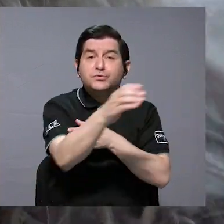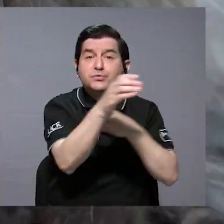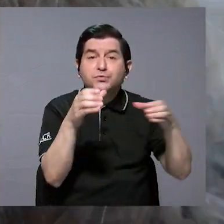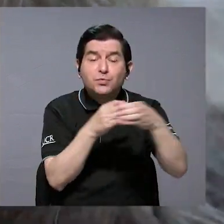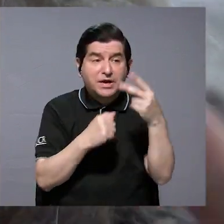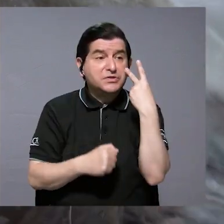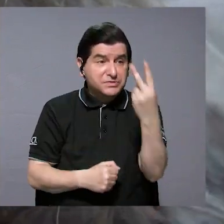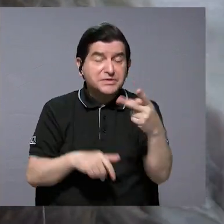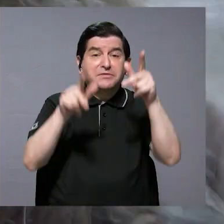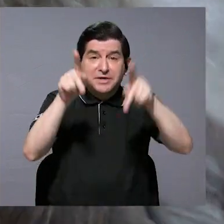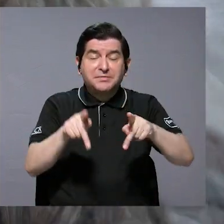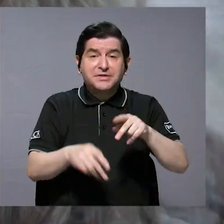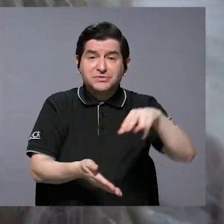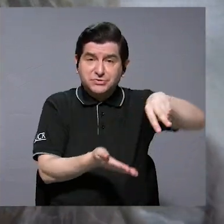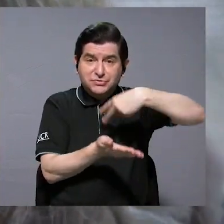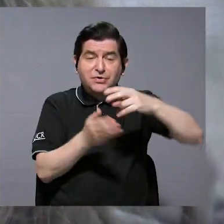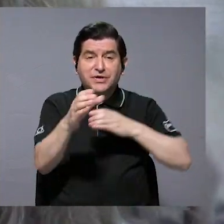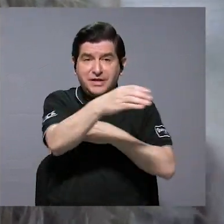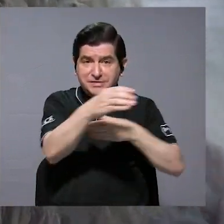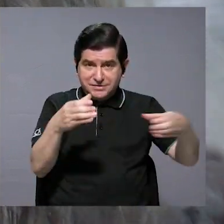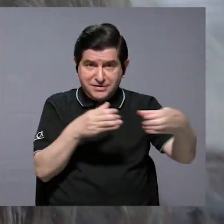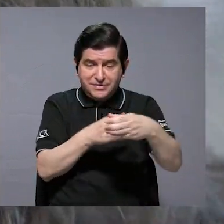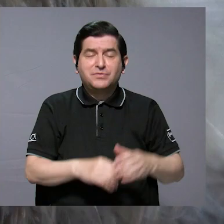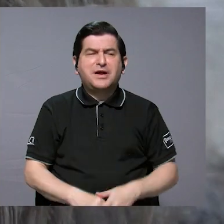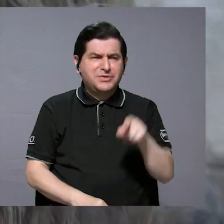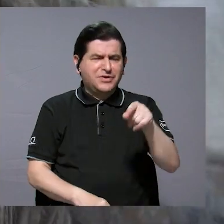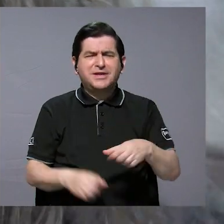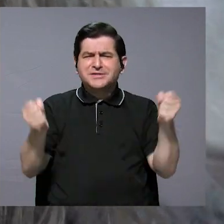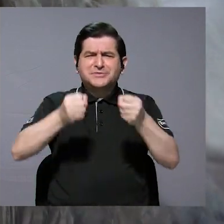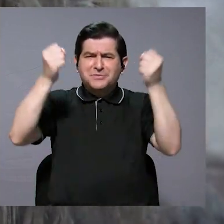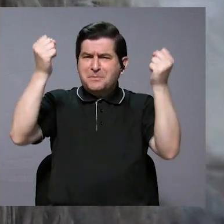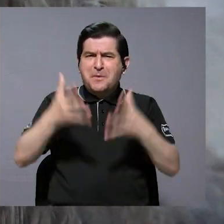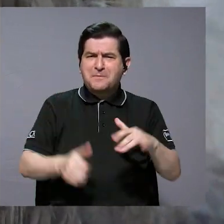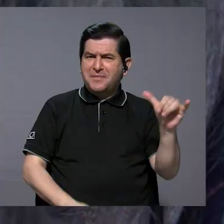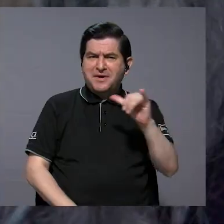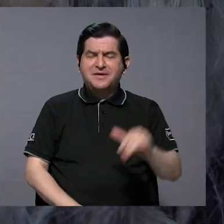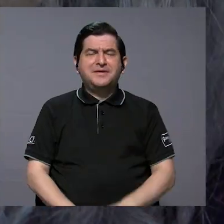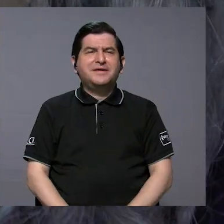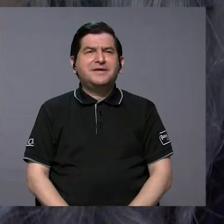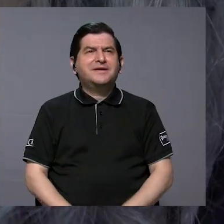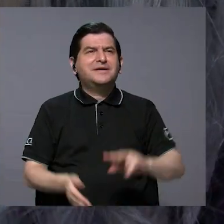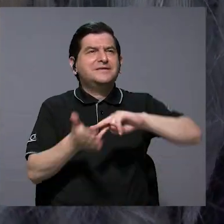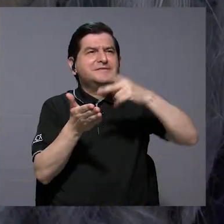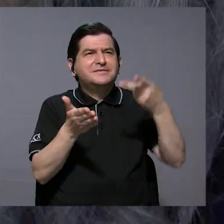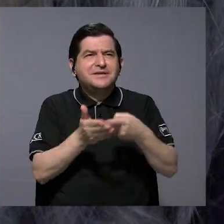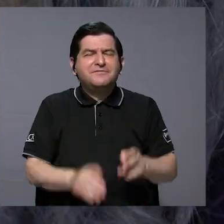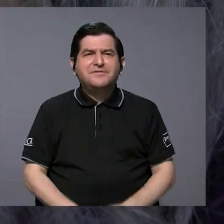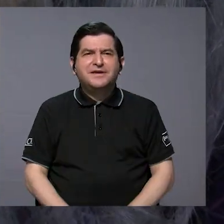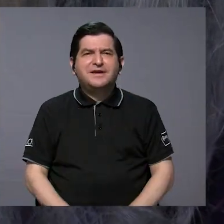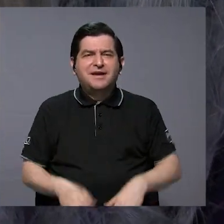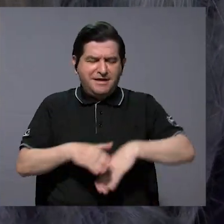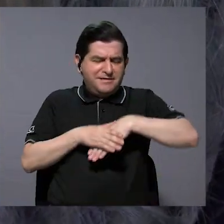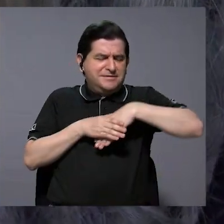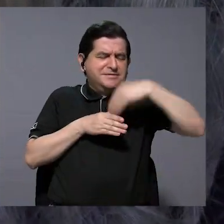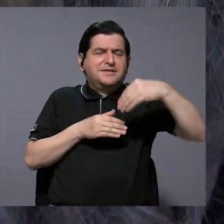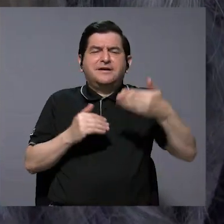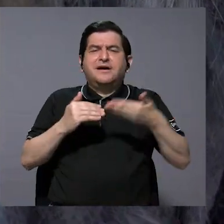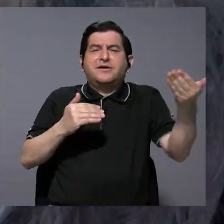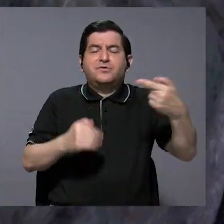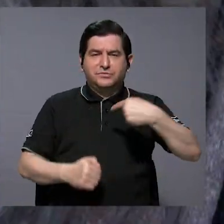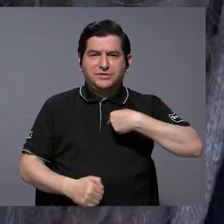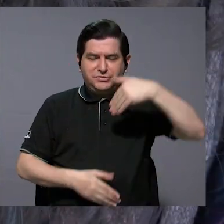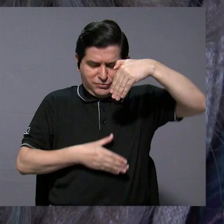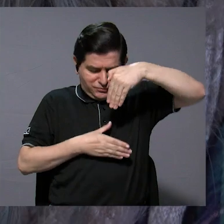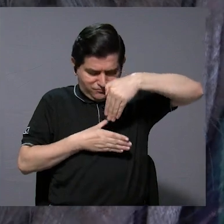Entonces estaba en su cuarto y se veía a la gente bailando en su cuarto, y eso me pareció muy mágico. Significa poder sacar como muchas cosas que tengo